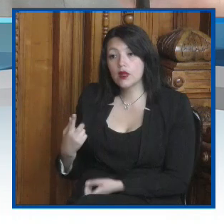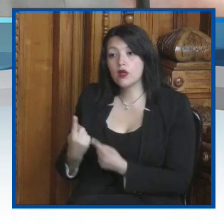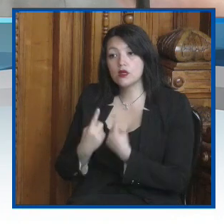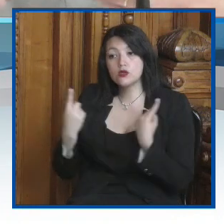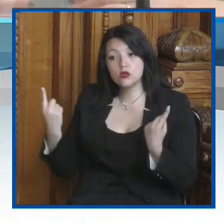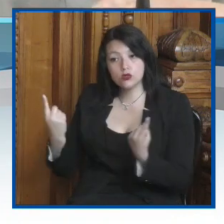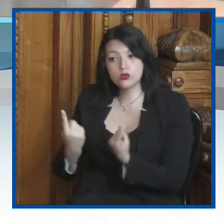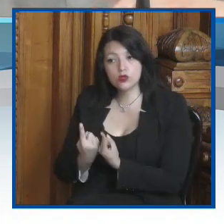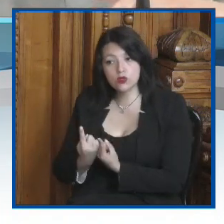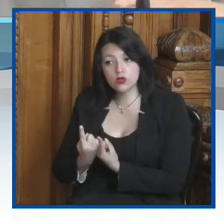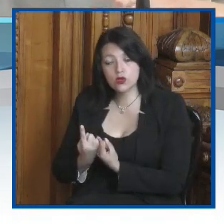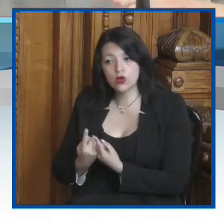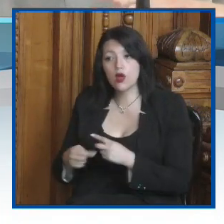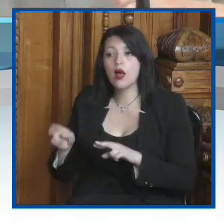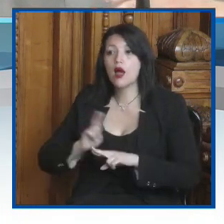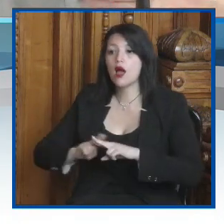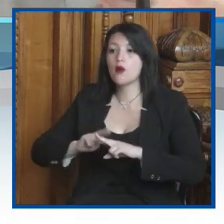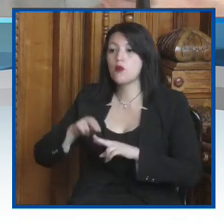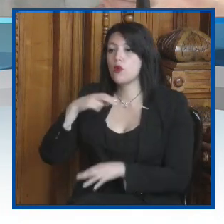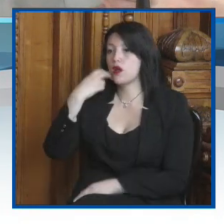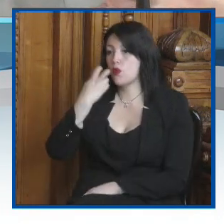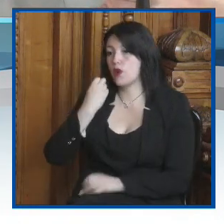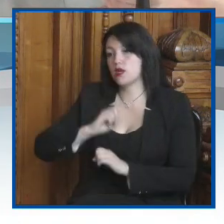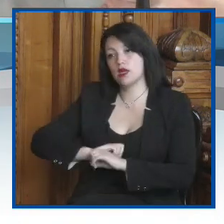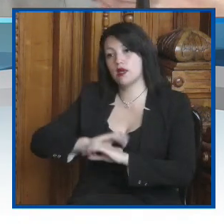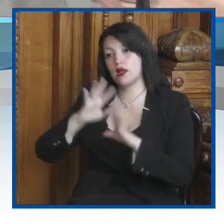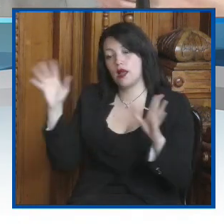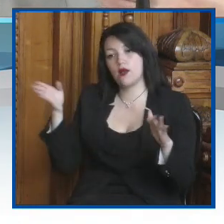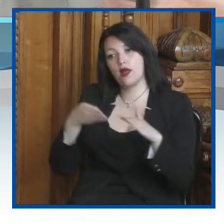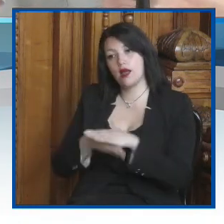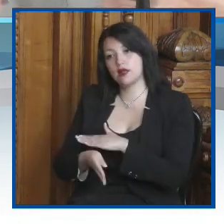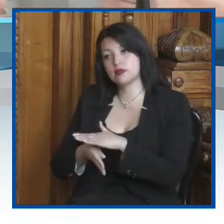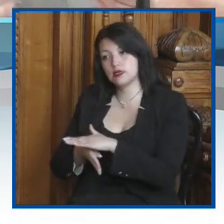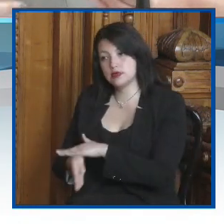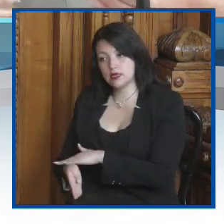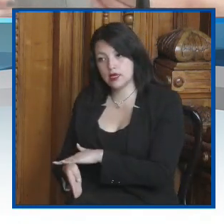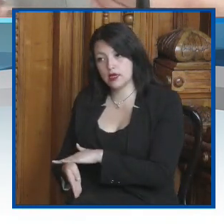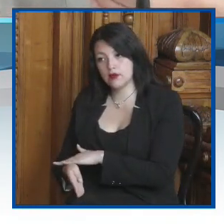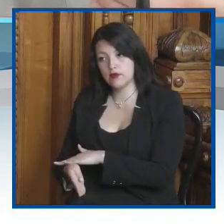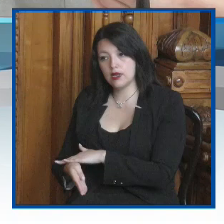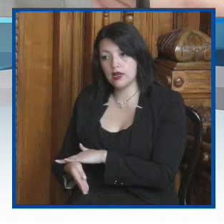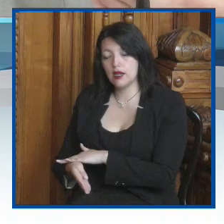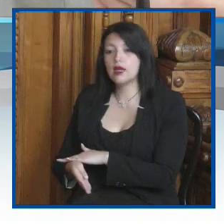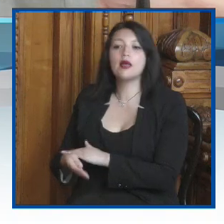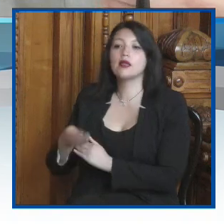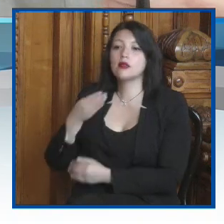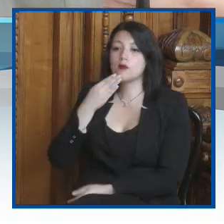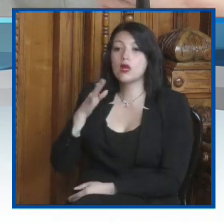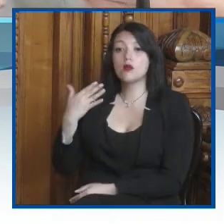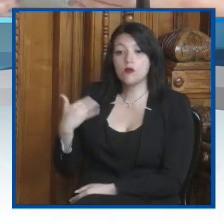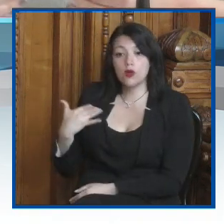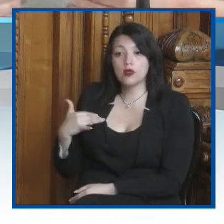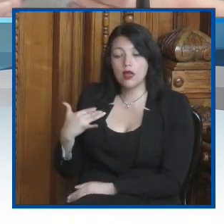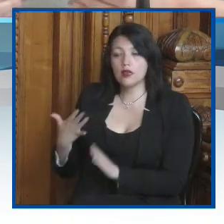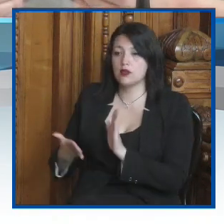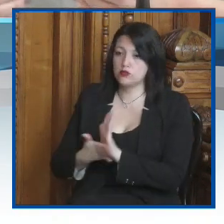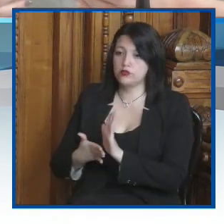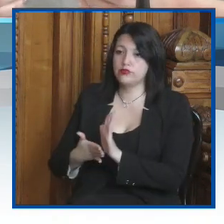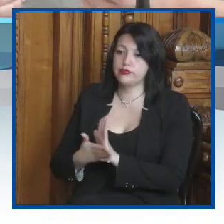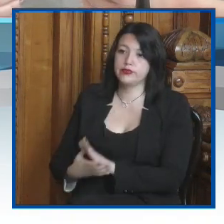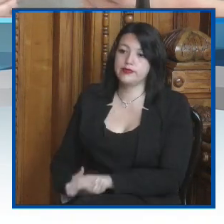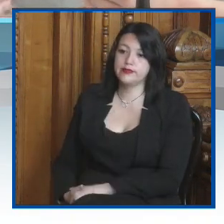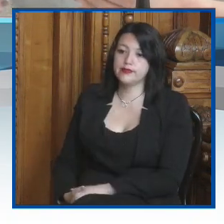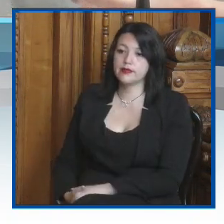nosotros implementemos un lenguaje claro y un lenguaje accesible no implica de que no tengamos que fundamentar. Obviamente que